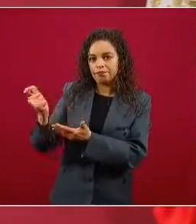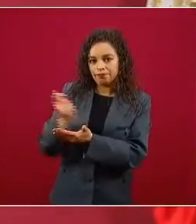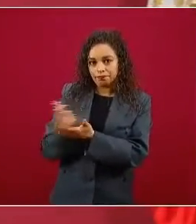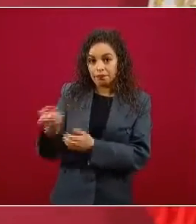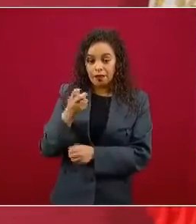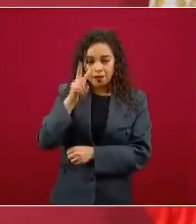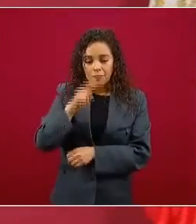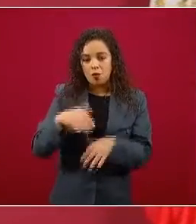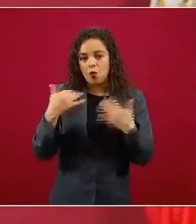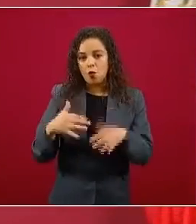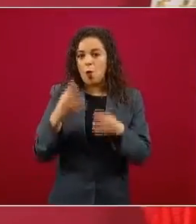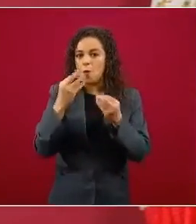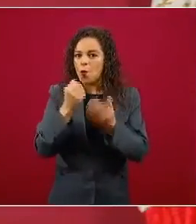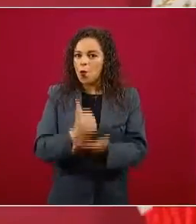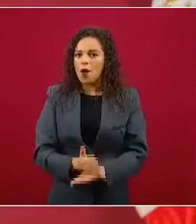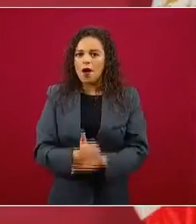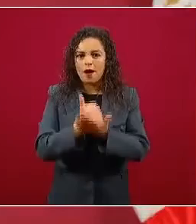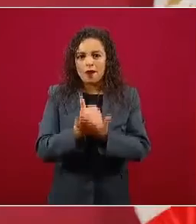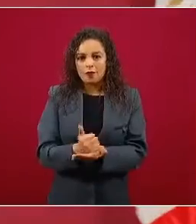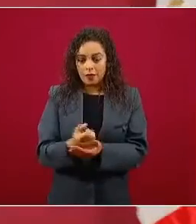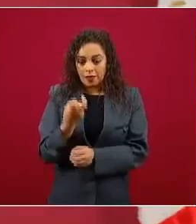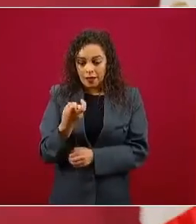terminar mayo,